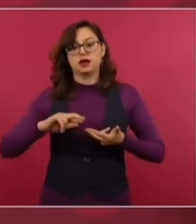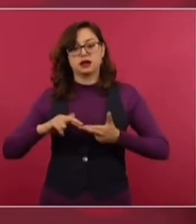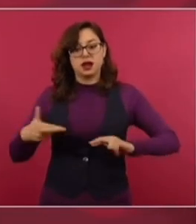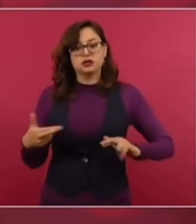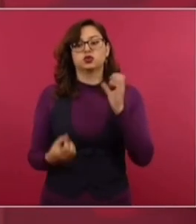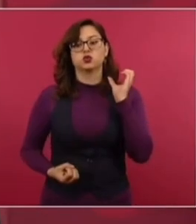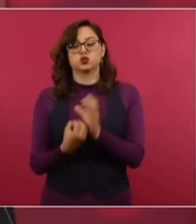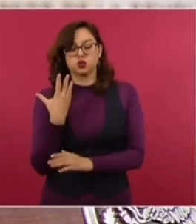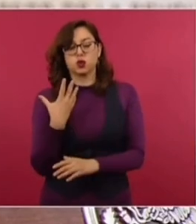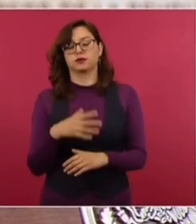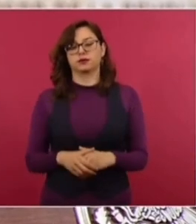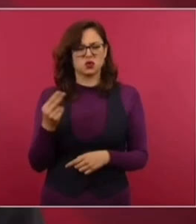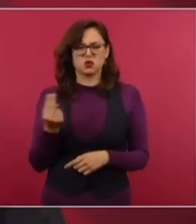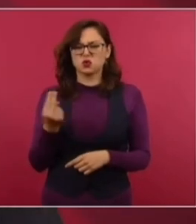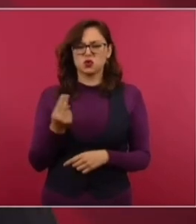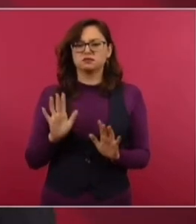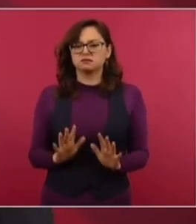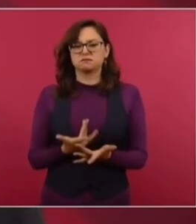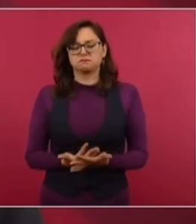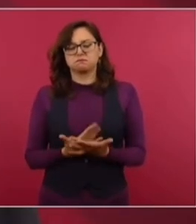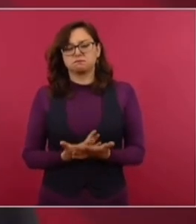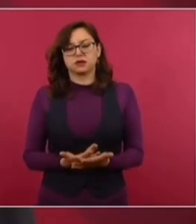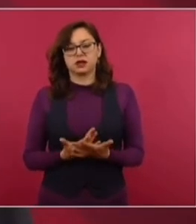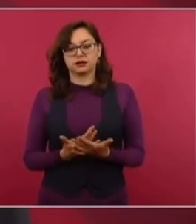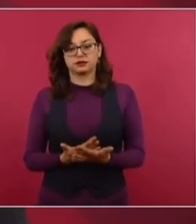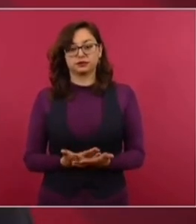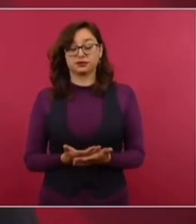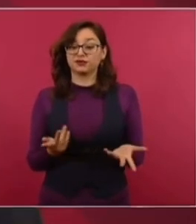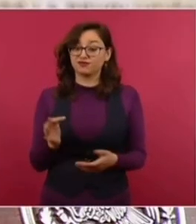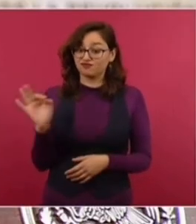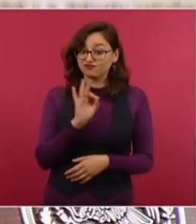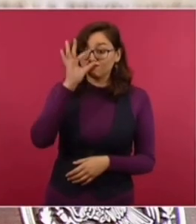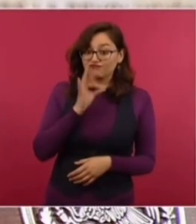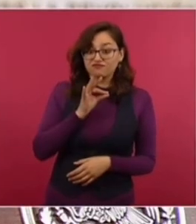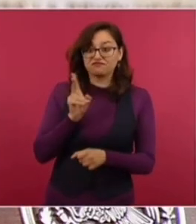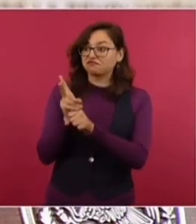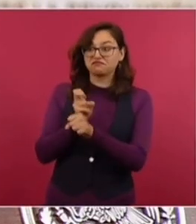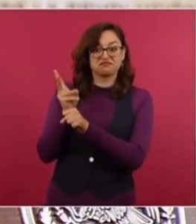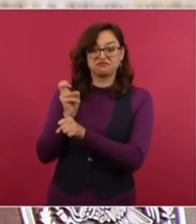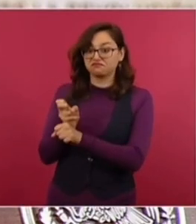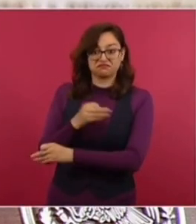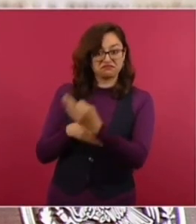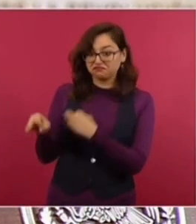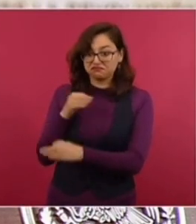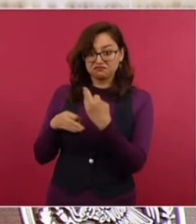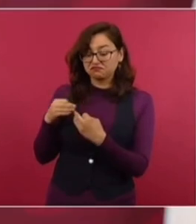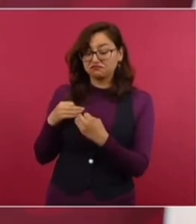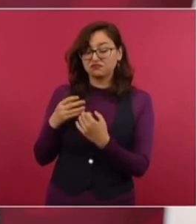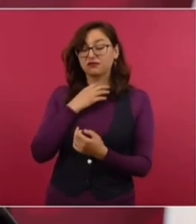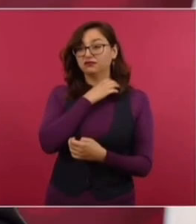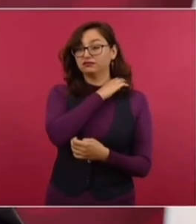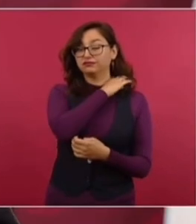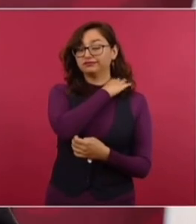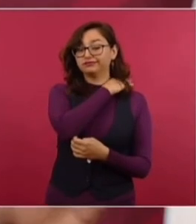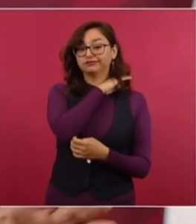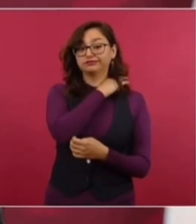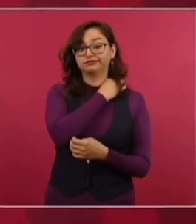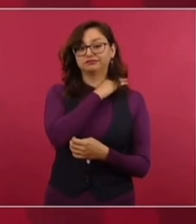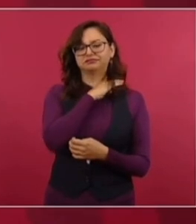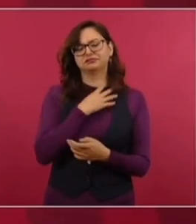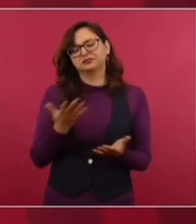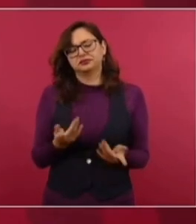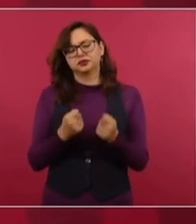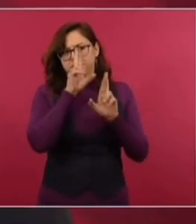relaciones entre los países de América. Vamos a esperar. Y si no se logra, que de todas maneras nos